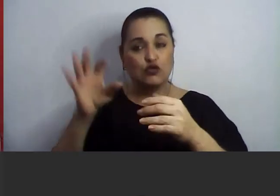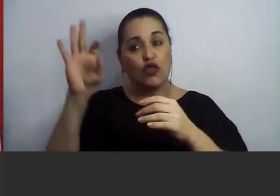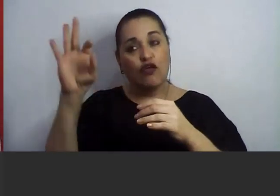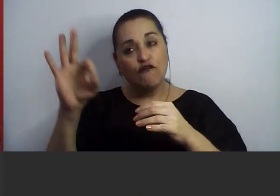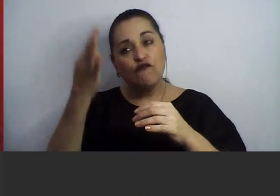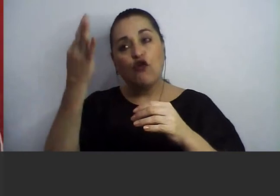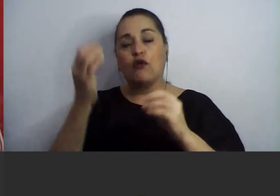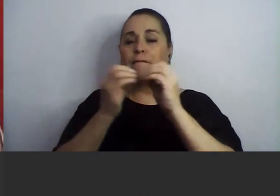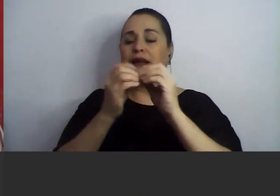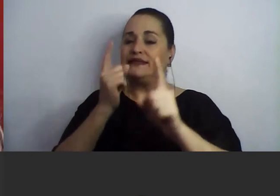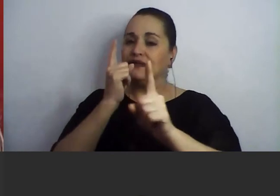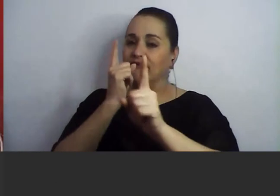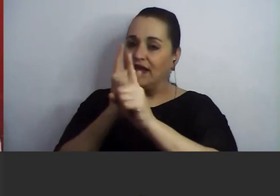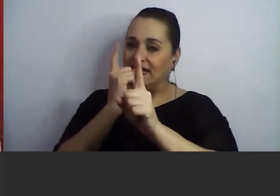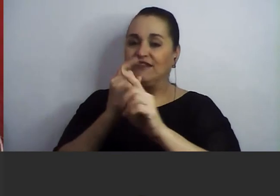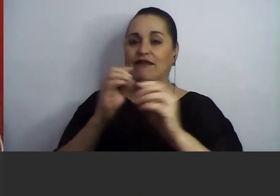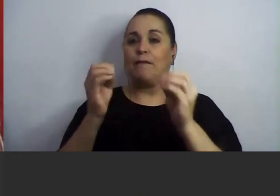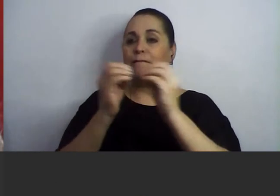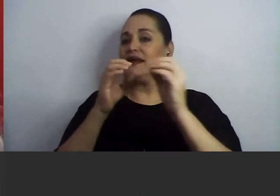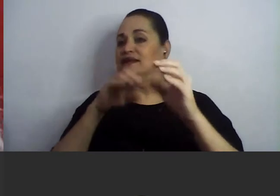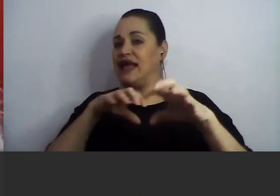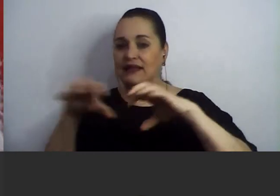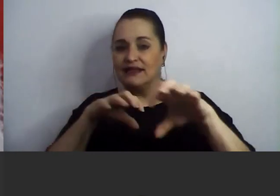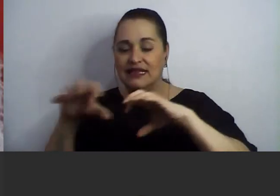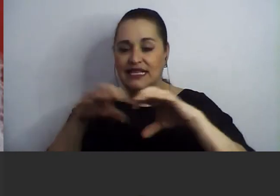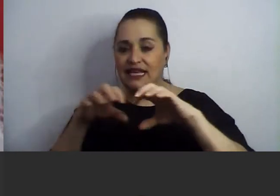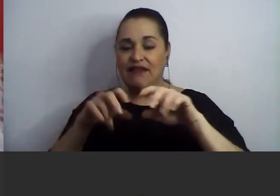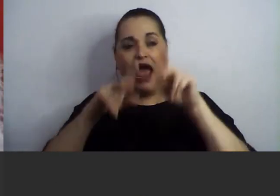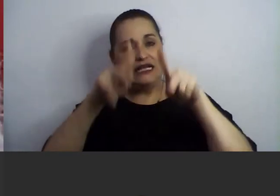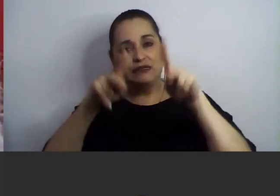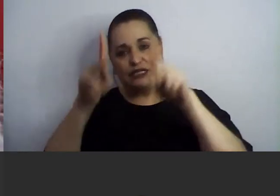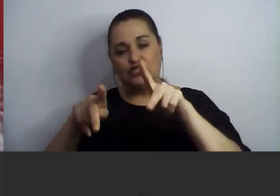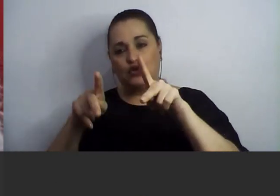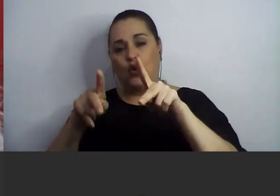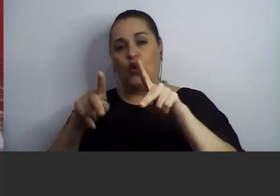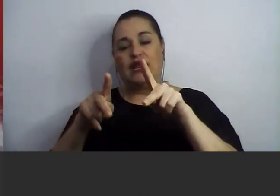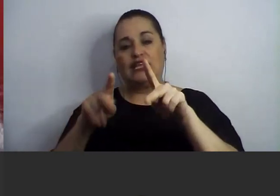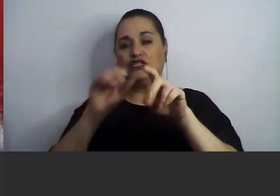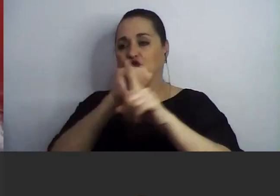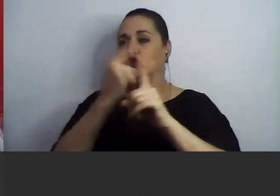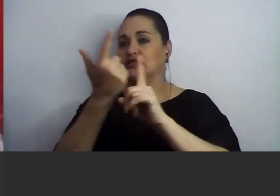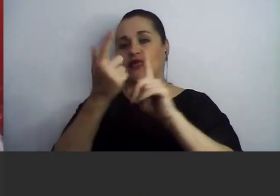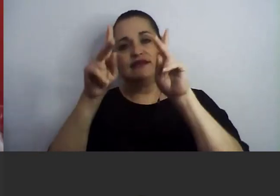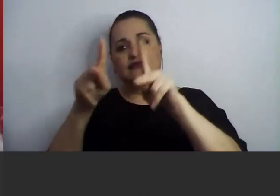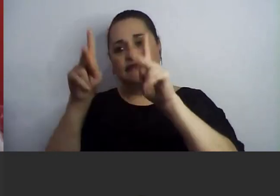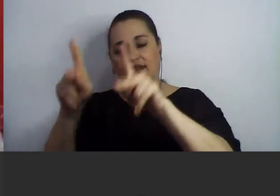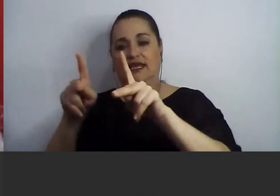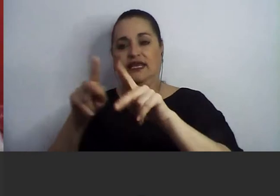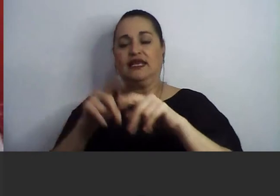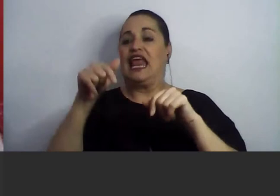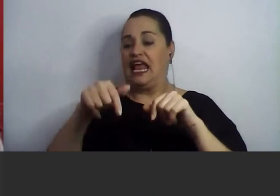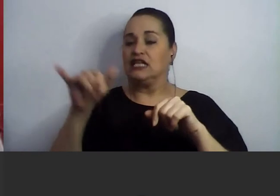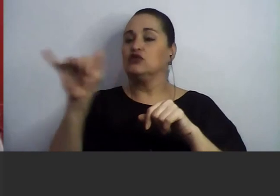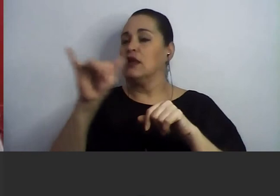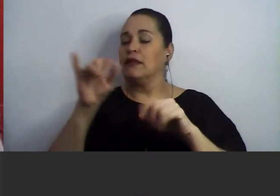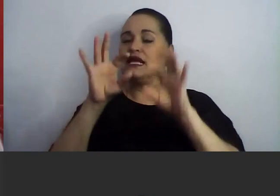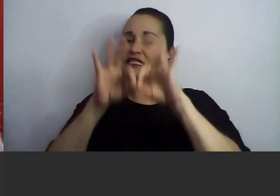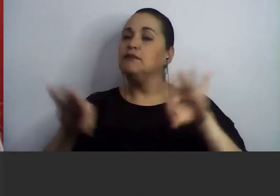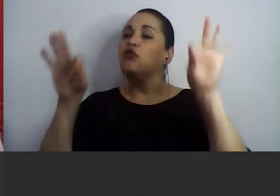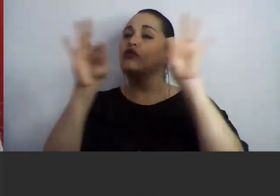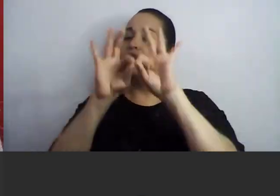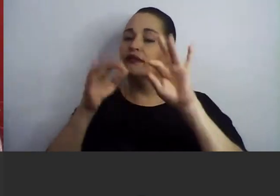más efectiva y más activa a las personas de la sociedad civil y en esto también es importante que